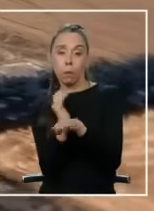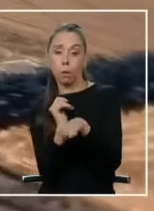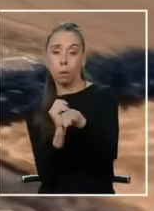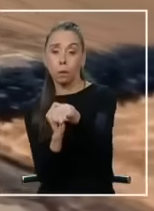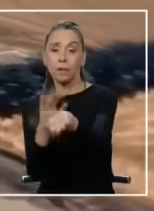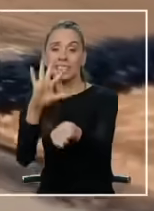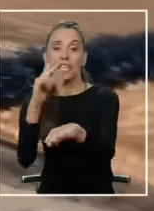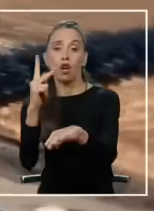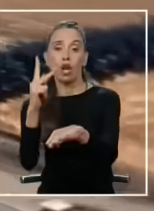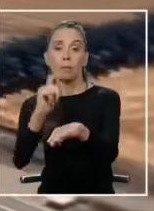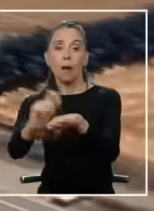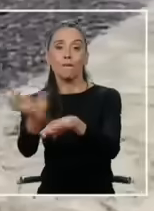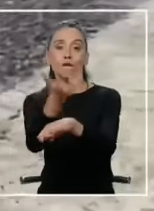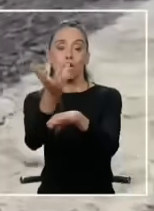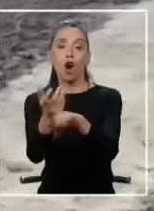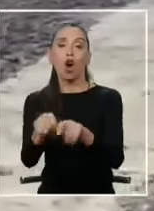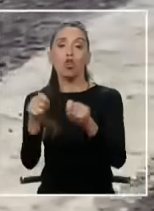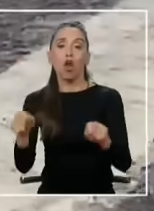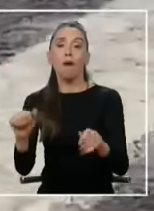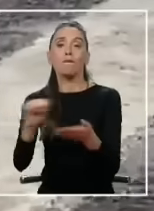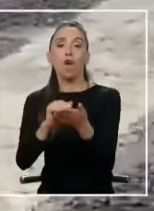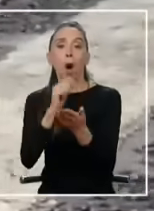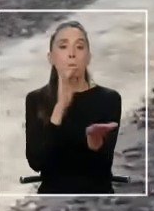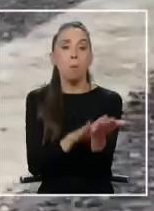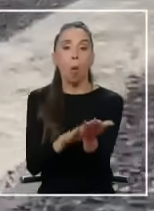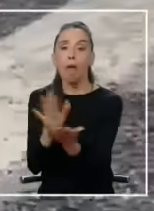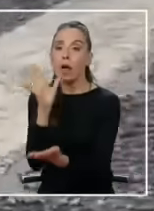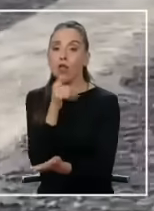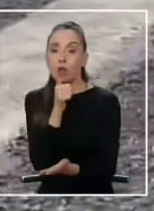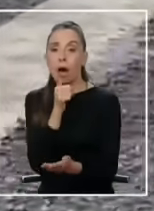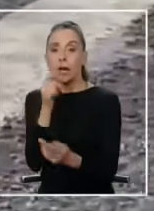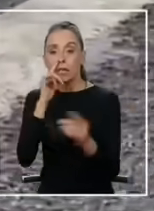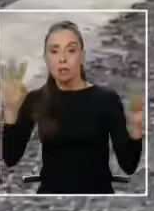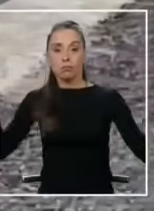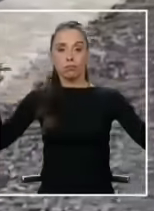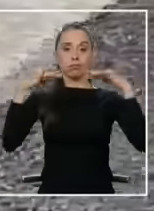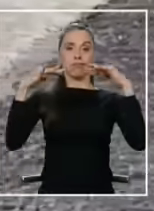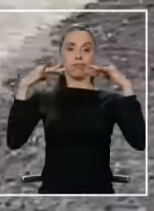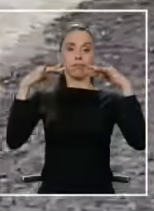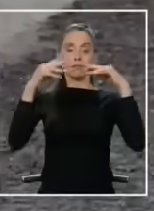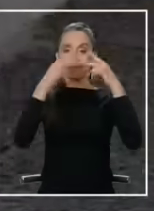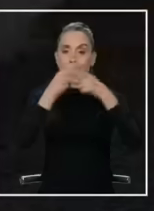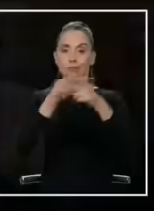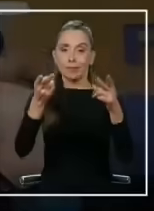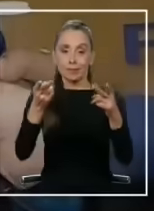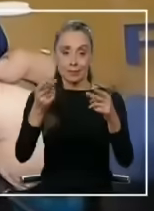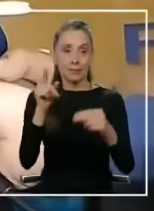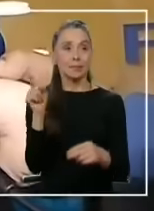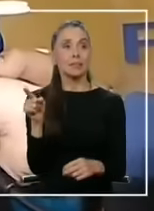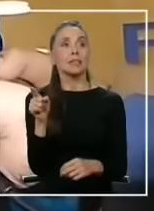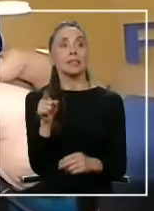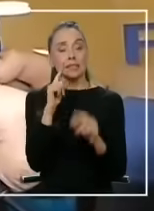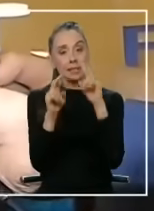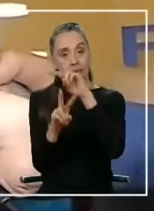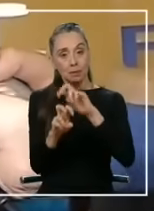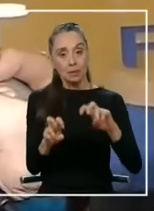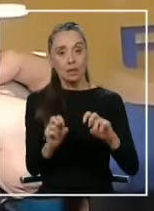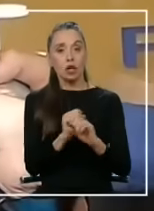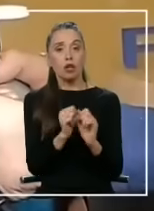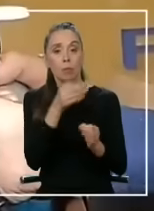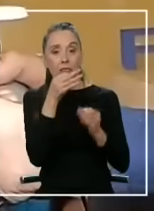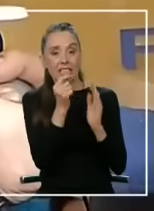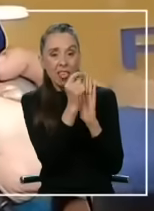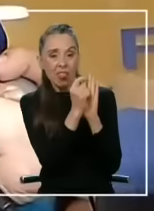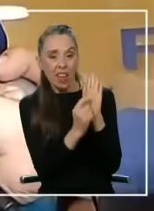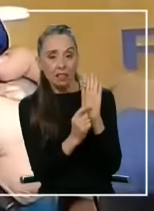El propósito era doble: borrar huellas y enviar un mensaje. Respecto a los detalles de la investigación, parto por ese punto, no podemos